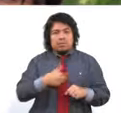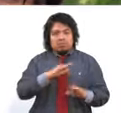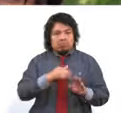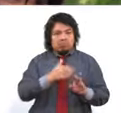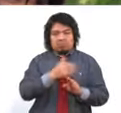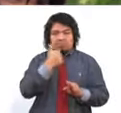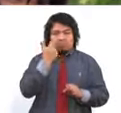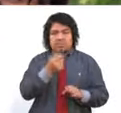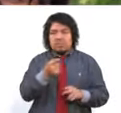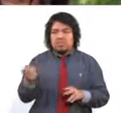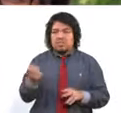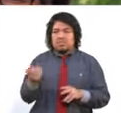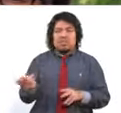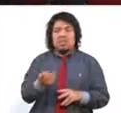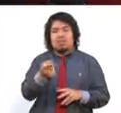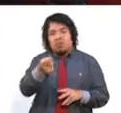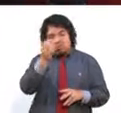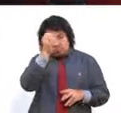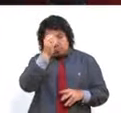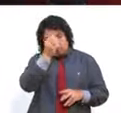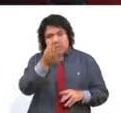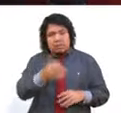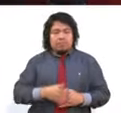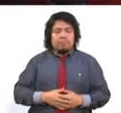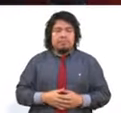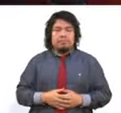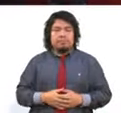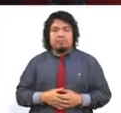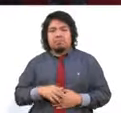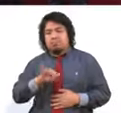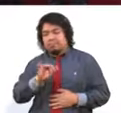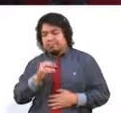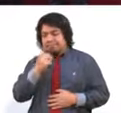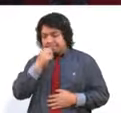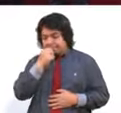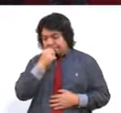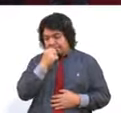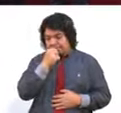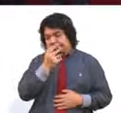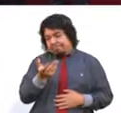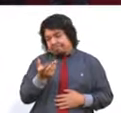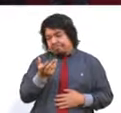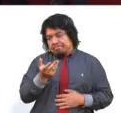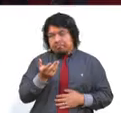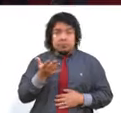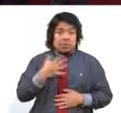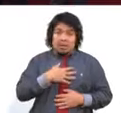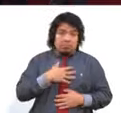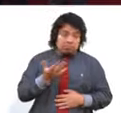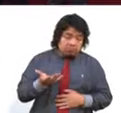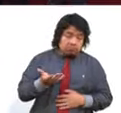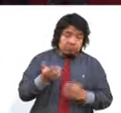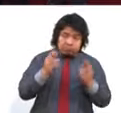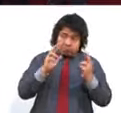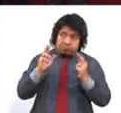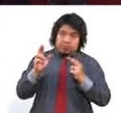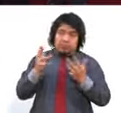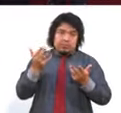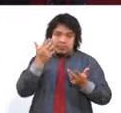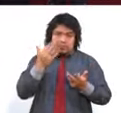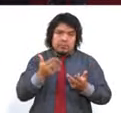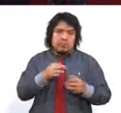las posturas de estos dos sectores, por favor. Sí, bueno, pues por supuesto que todo nuestro respeto, esa es parte